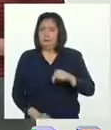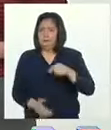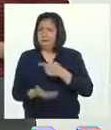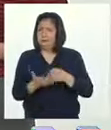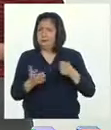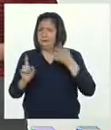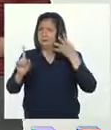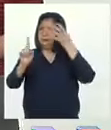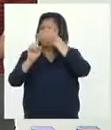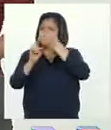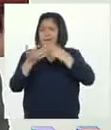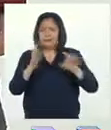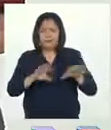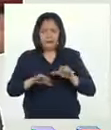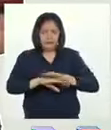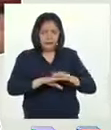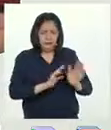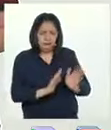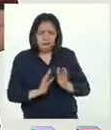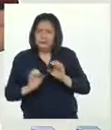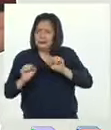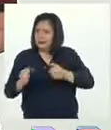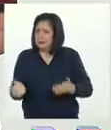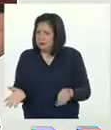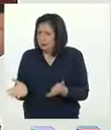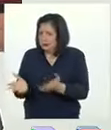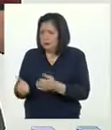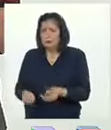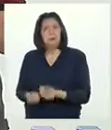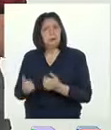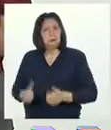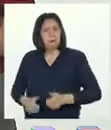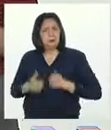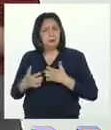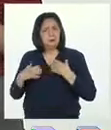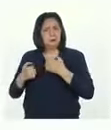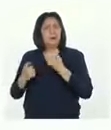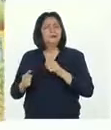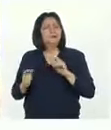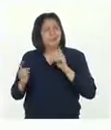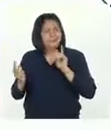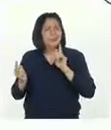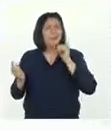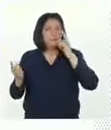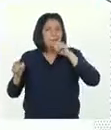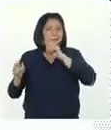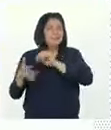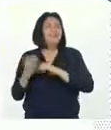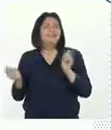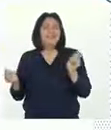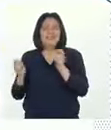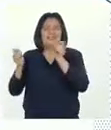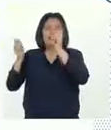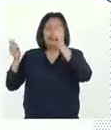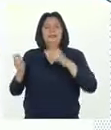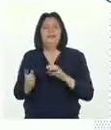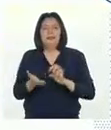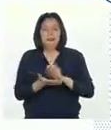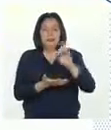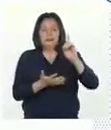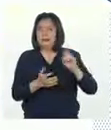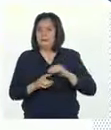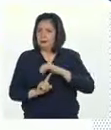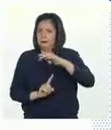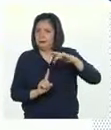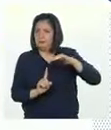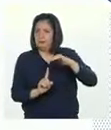semana, nuestro reto de elaborar un plan de acción que promueva una vida saludable coincide con la celebración de la Semana de la Educación Ambiental, lo que